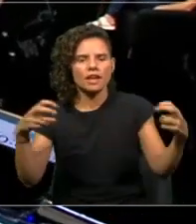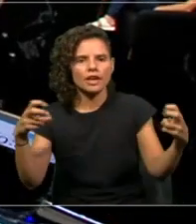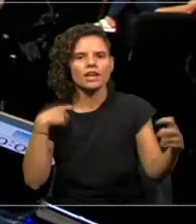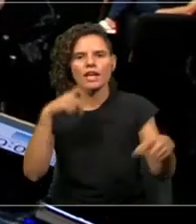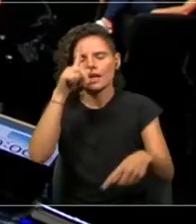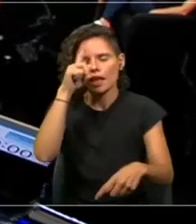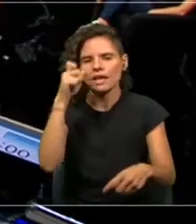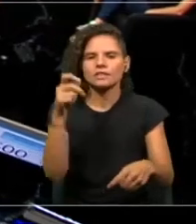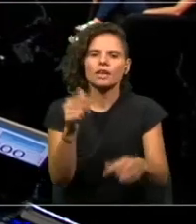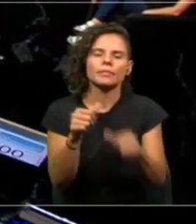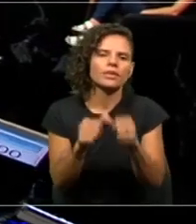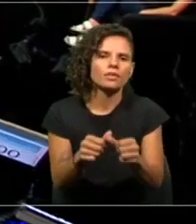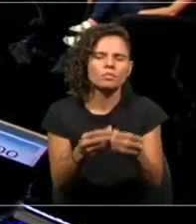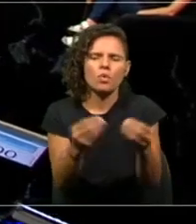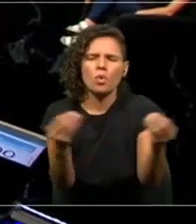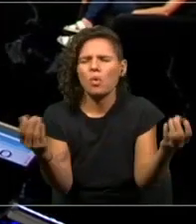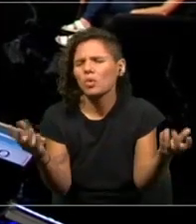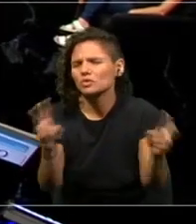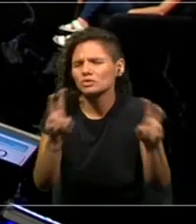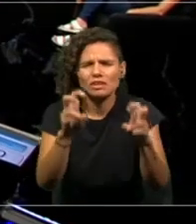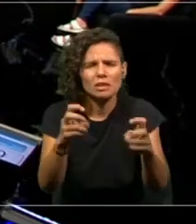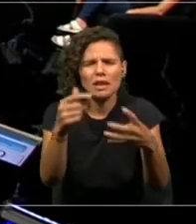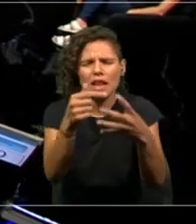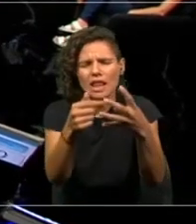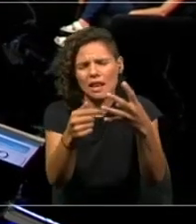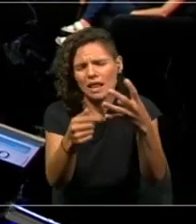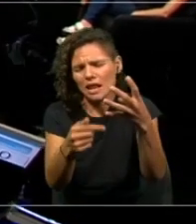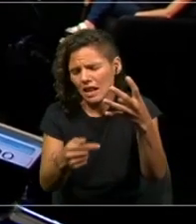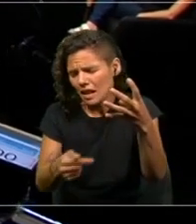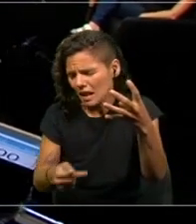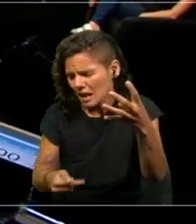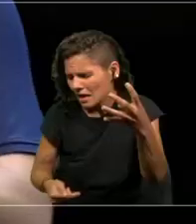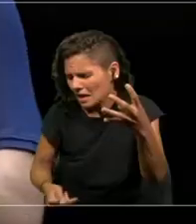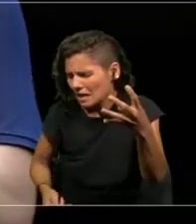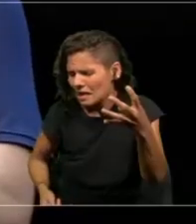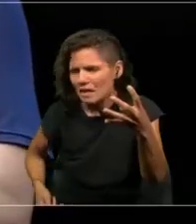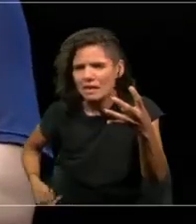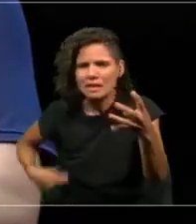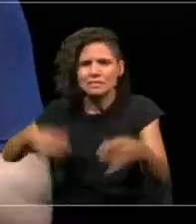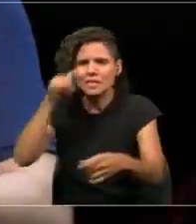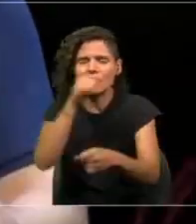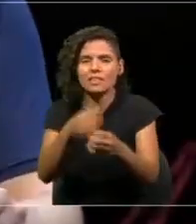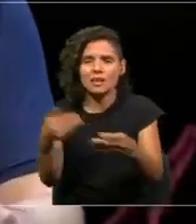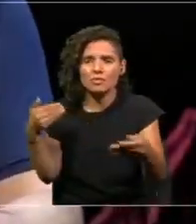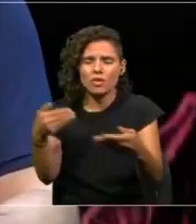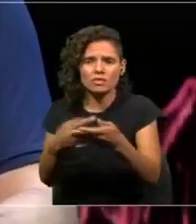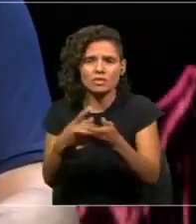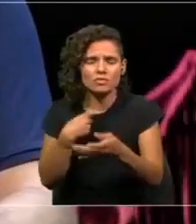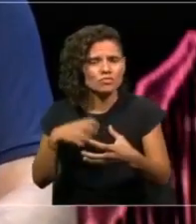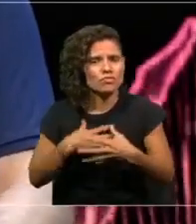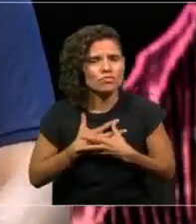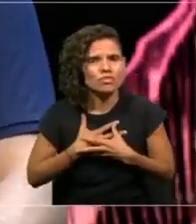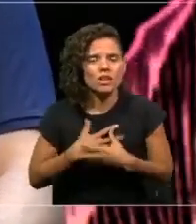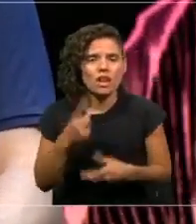iglesia, impunidad, etc. ¿Ya? Es una gran cantidad de cosas que han pasado en corto tiempo. Esto como un panorama general.